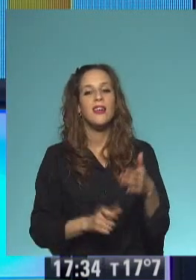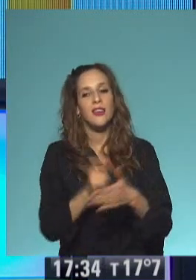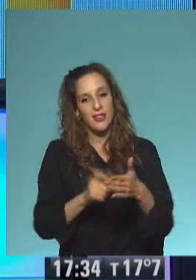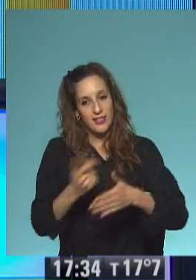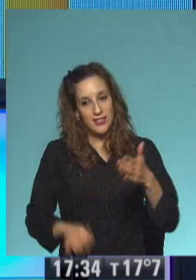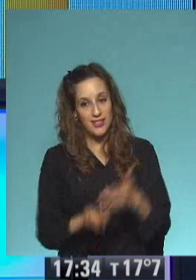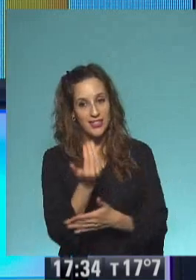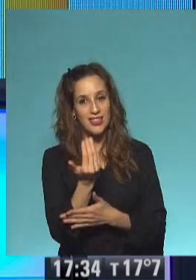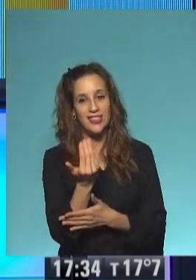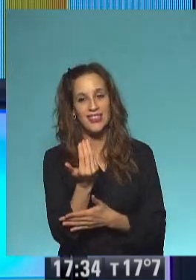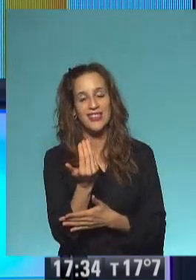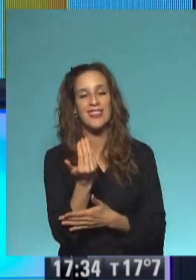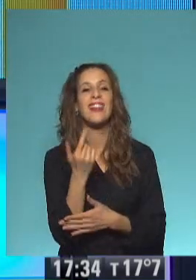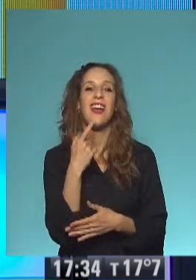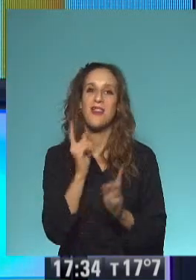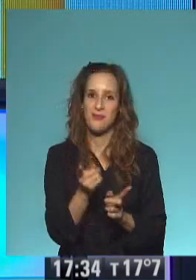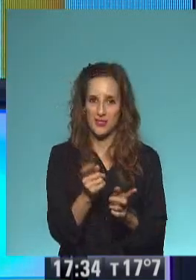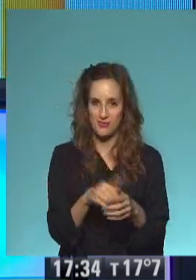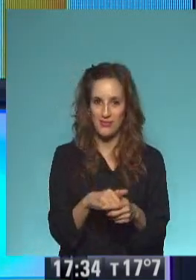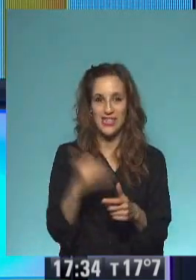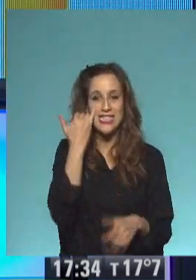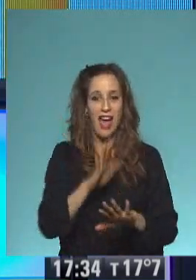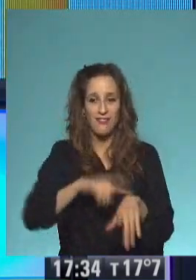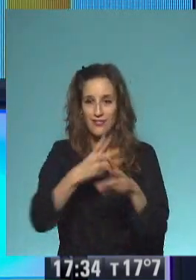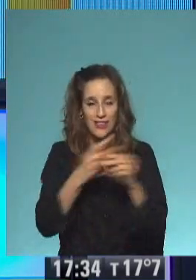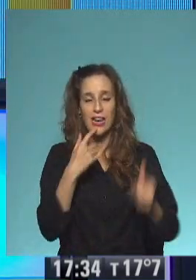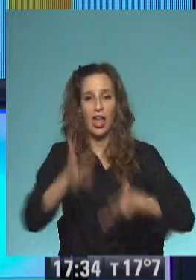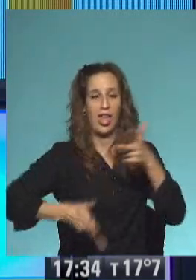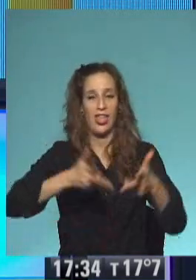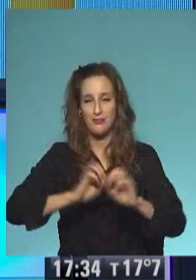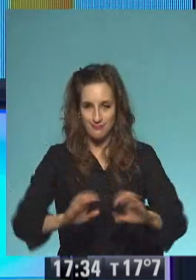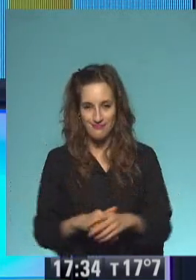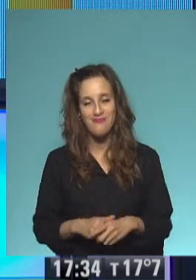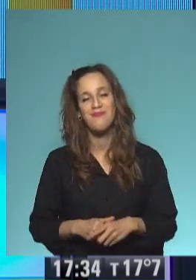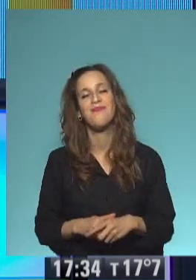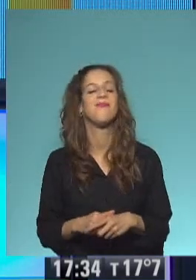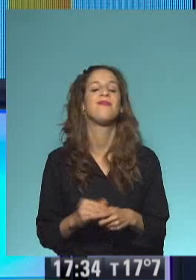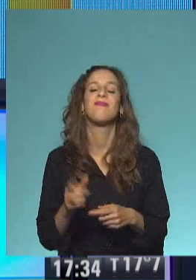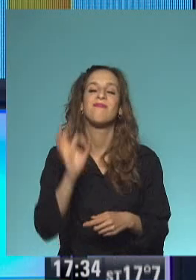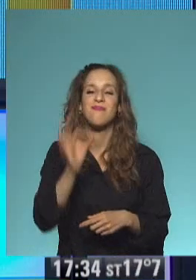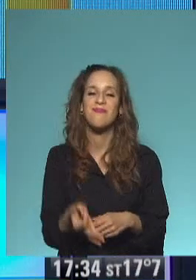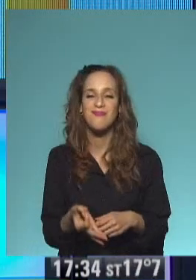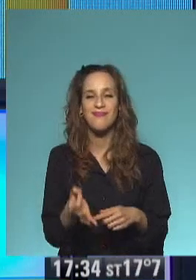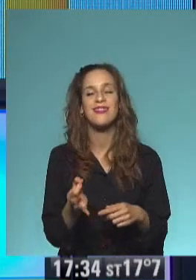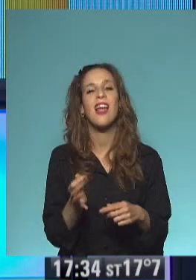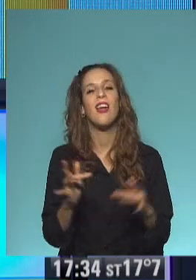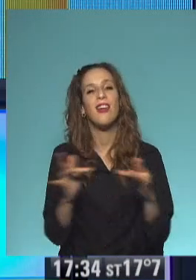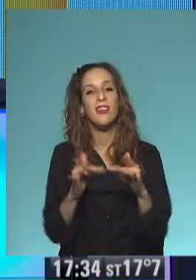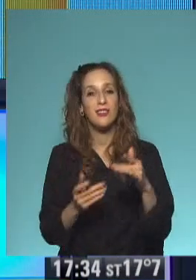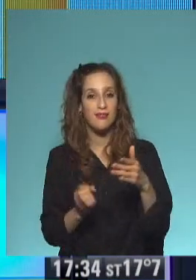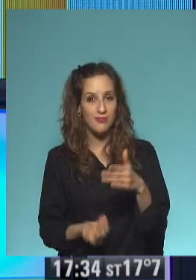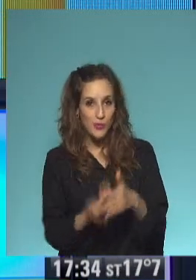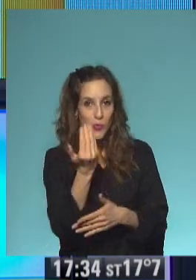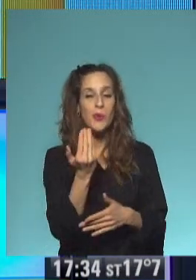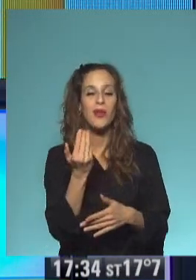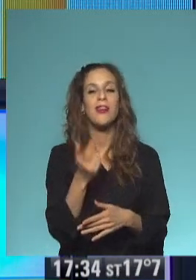etiquetando hoy a nuestras redes. Hoy estamos llegando al final, se nos cruzaron los cables. Nuestras redes, como saben muy bien y aparecen en pantalla también,